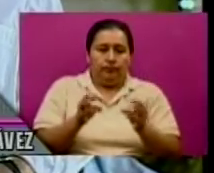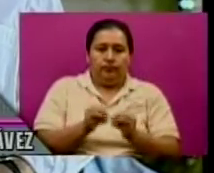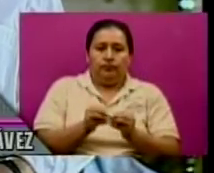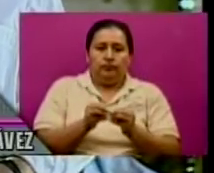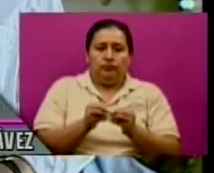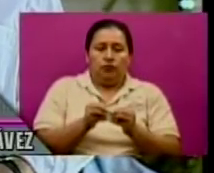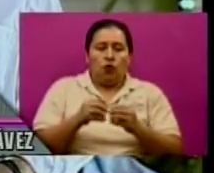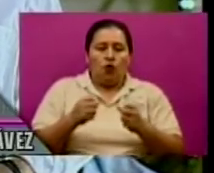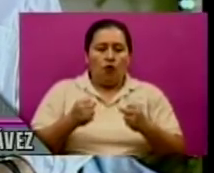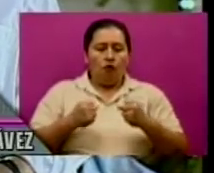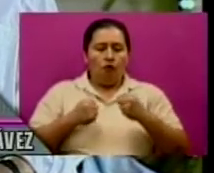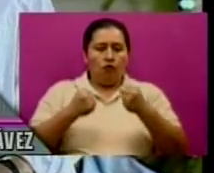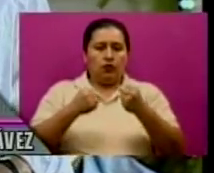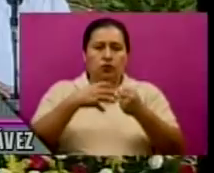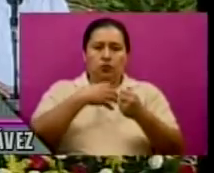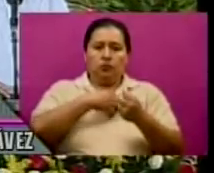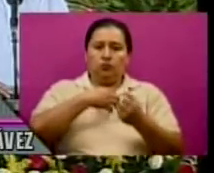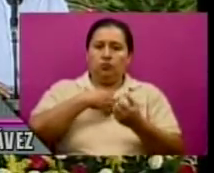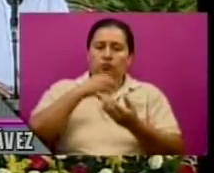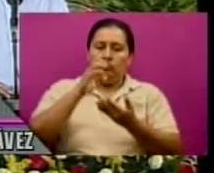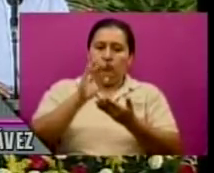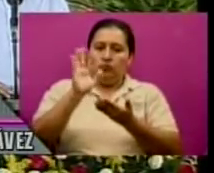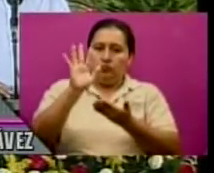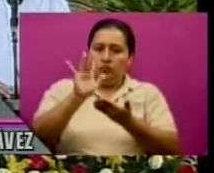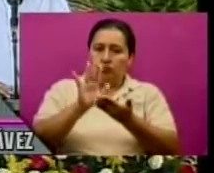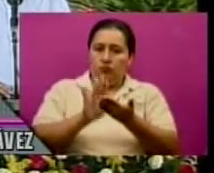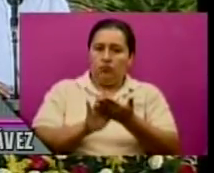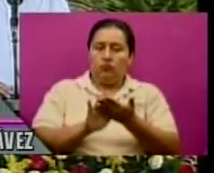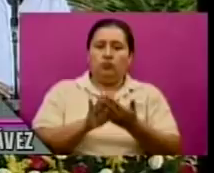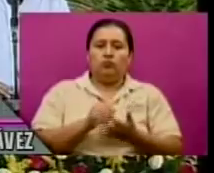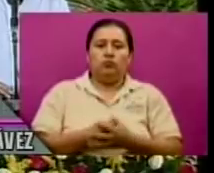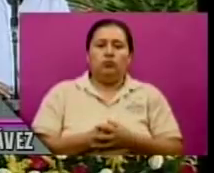con la fuerza de nuestro espíritu,